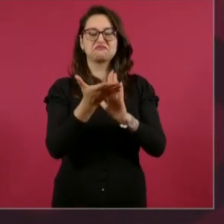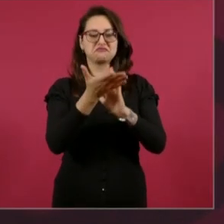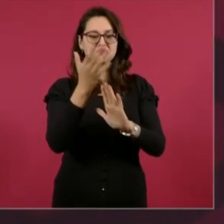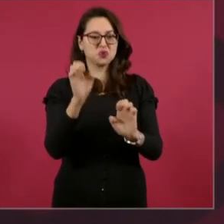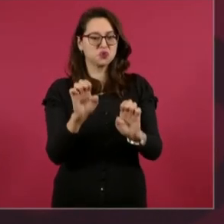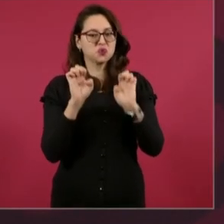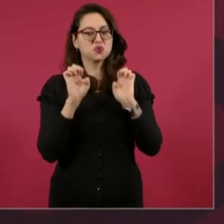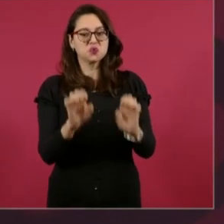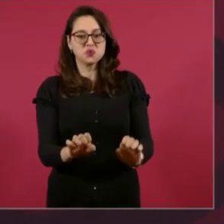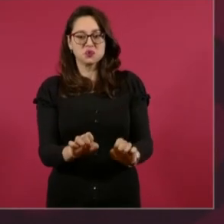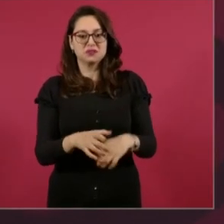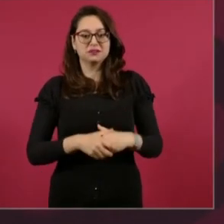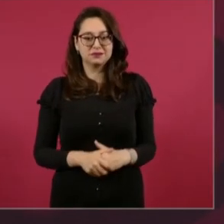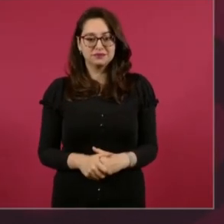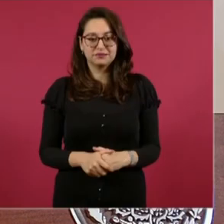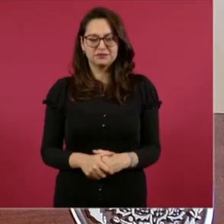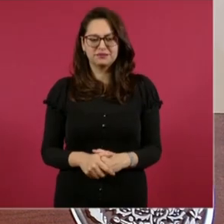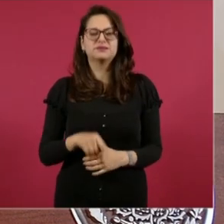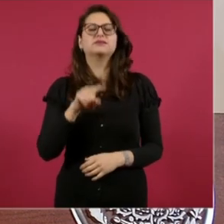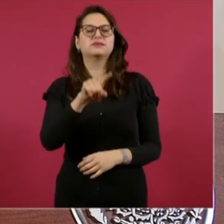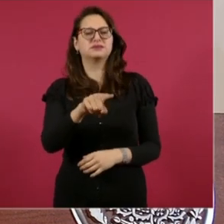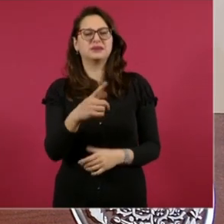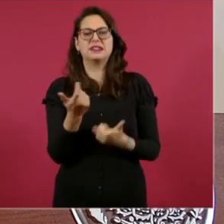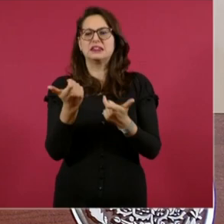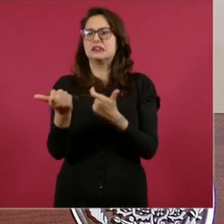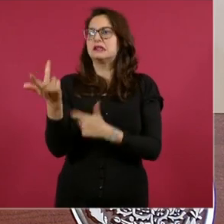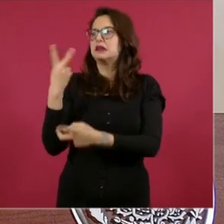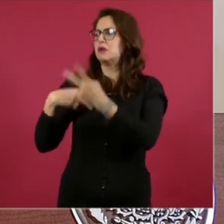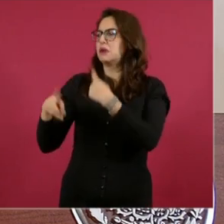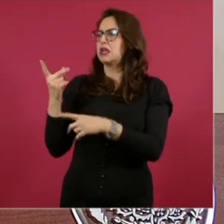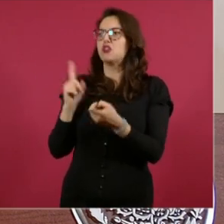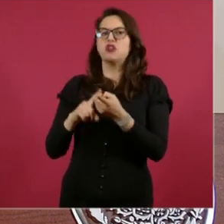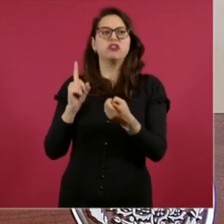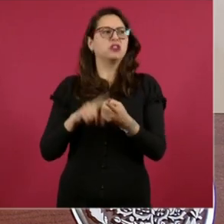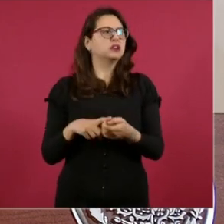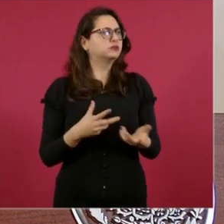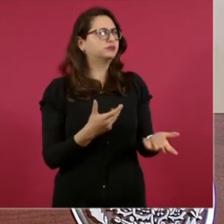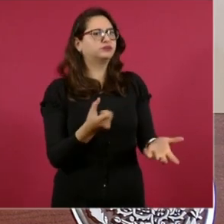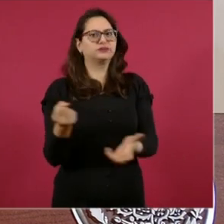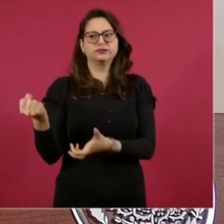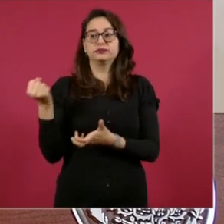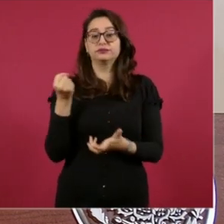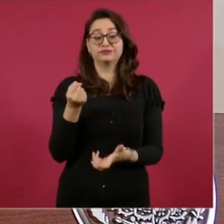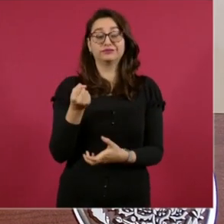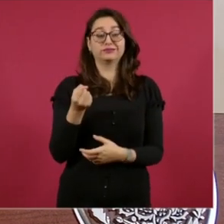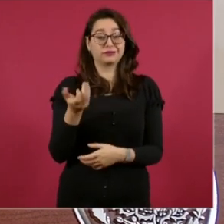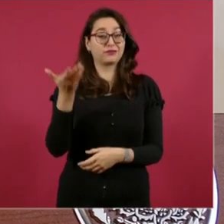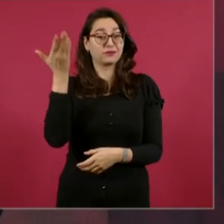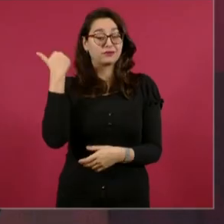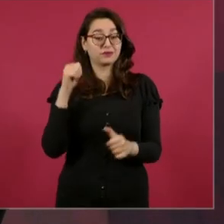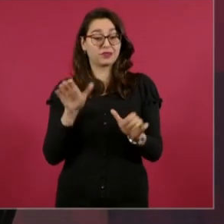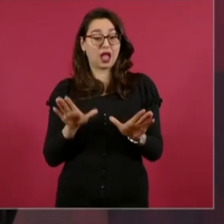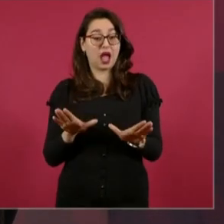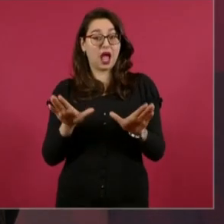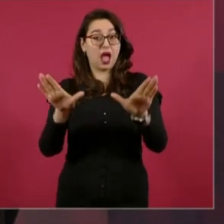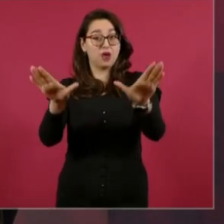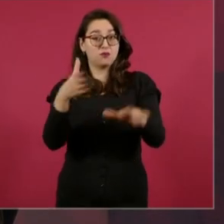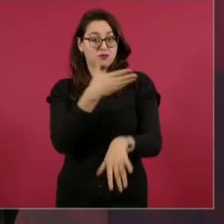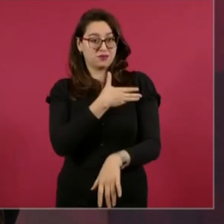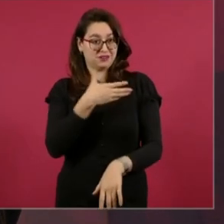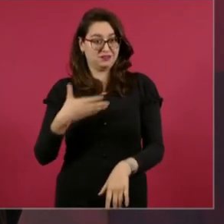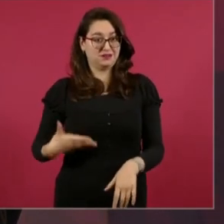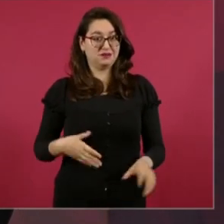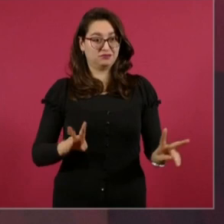con el dinero que se obtuvo de la venta del avión presidencial, uno en la